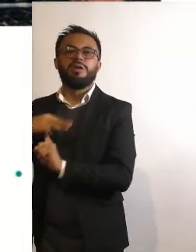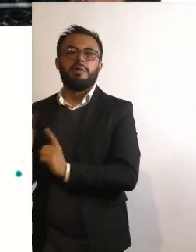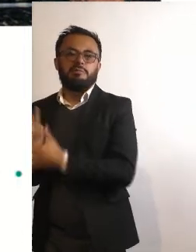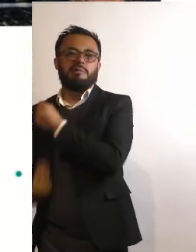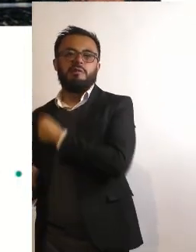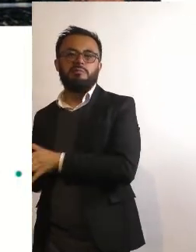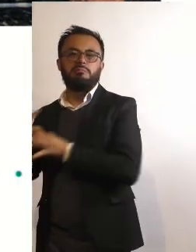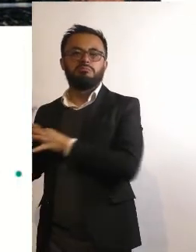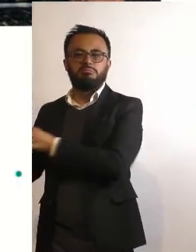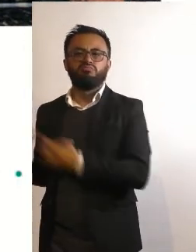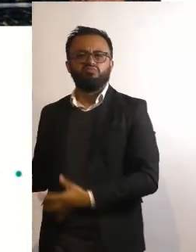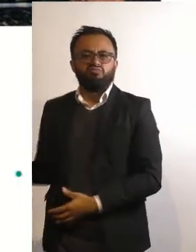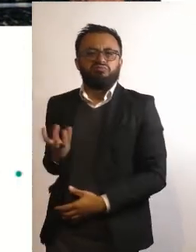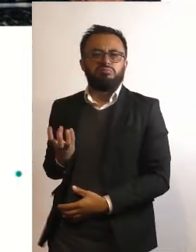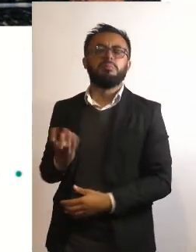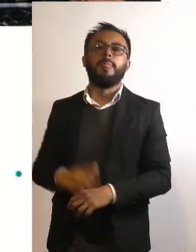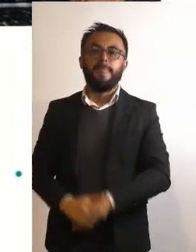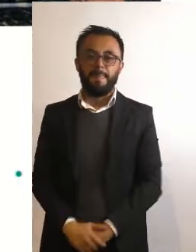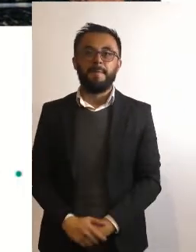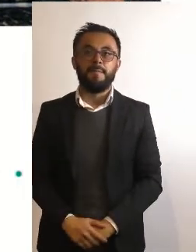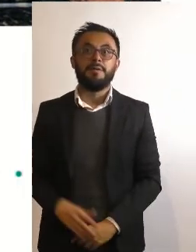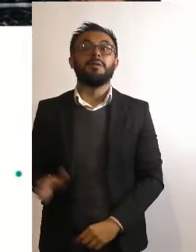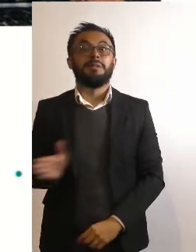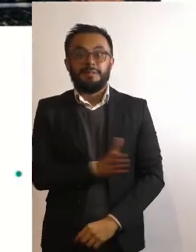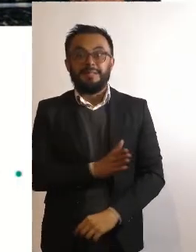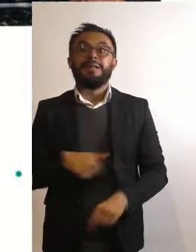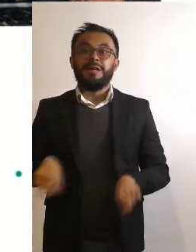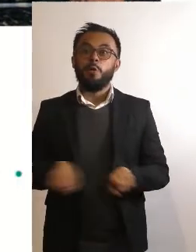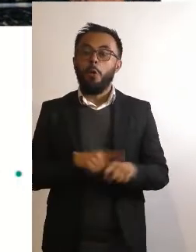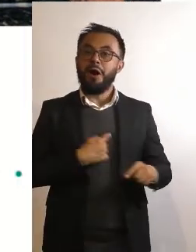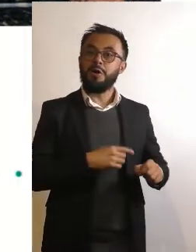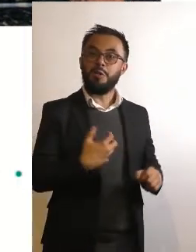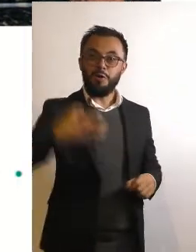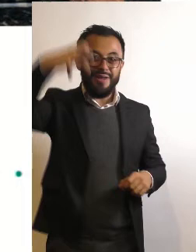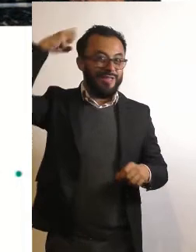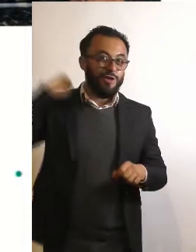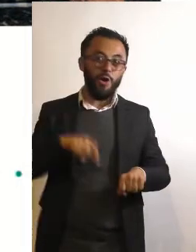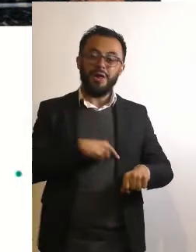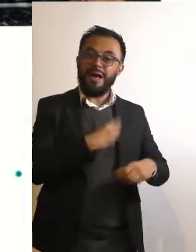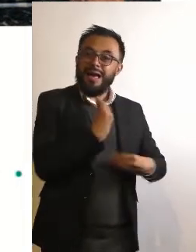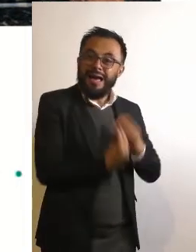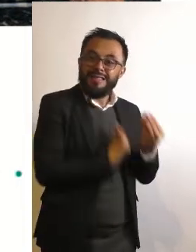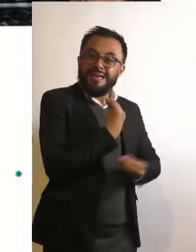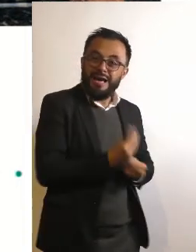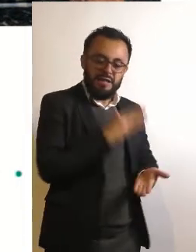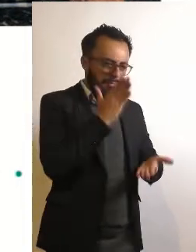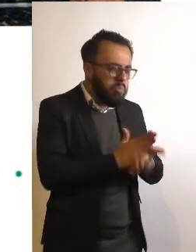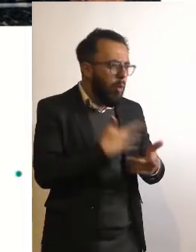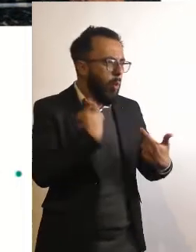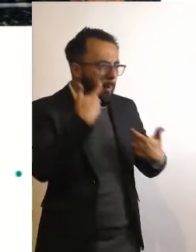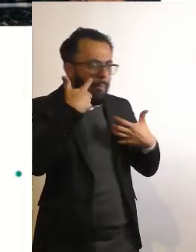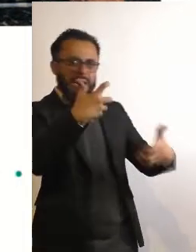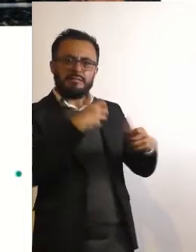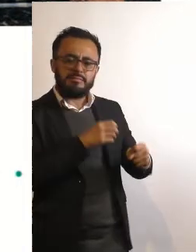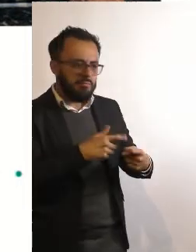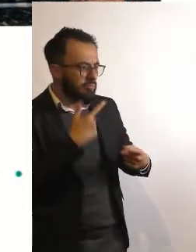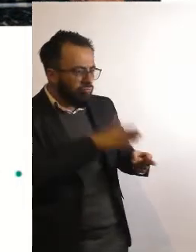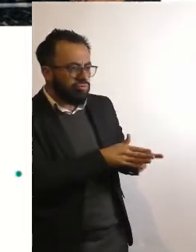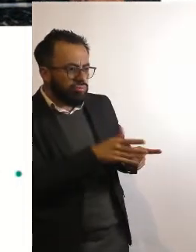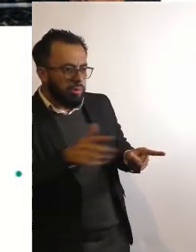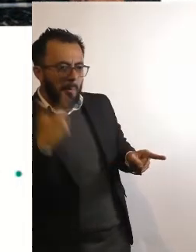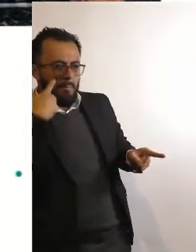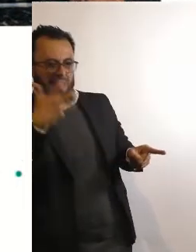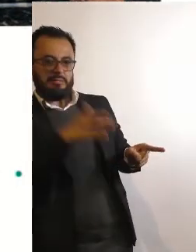como tenemos unos hitos alrededor del fortalecimiento del ecosistema de emprendimiento e innovación de la universidad